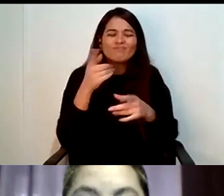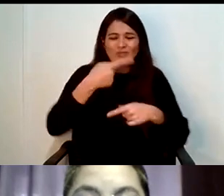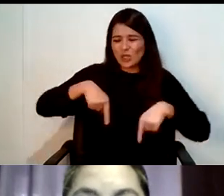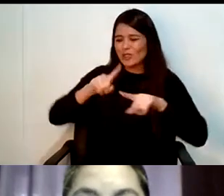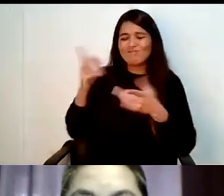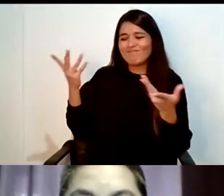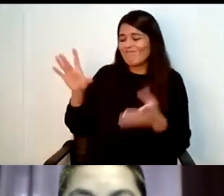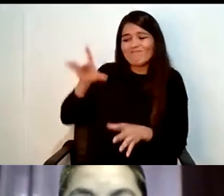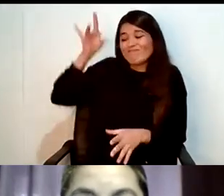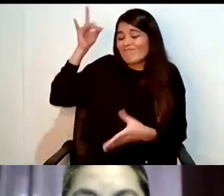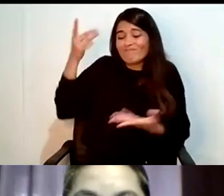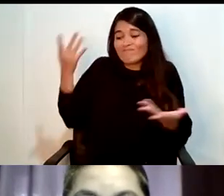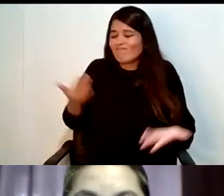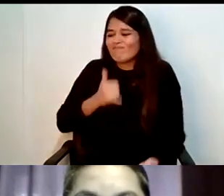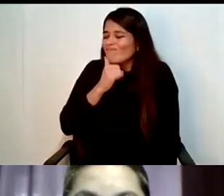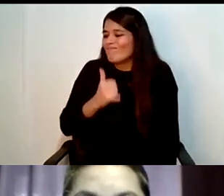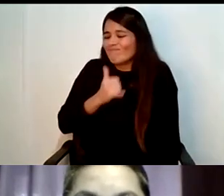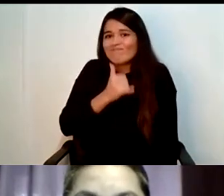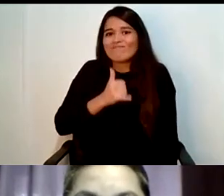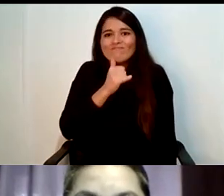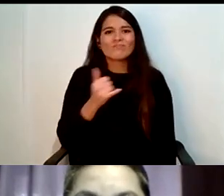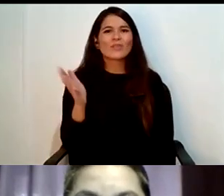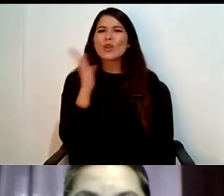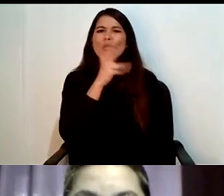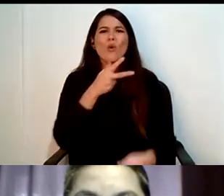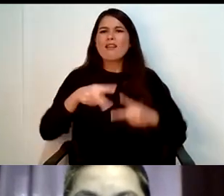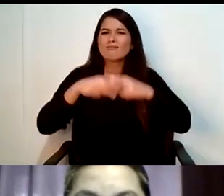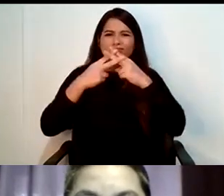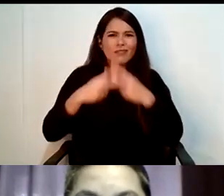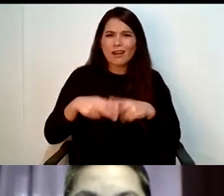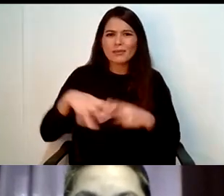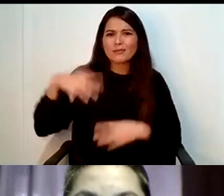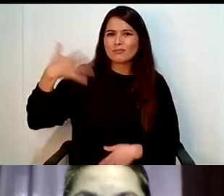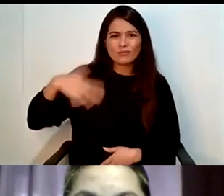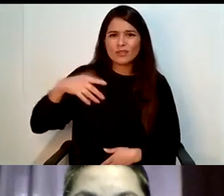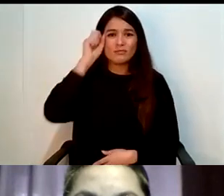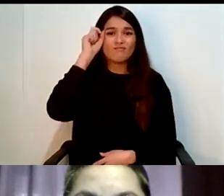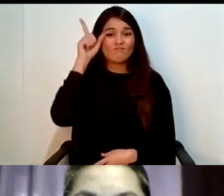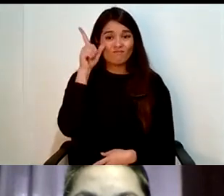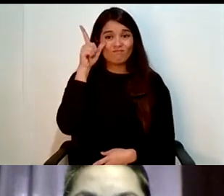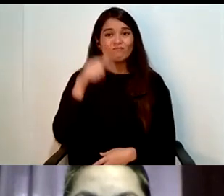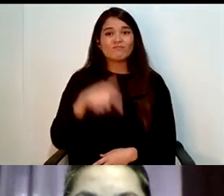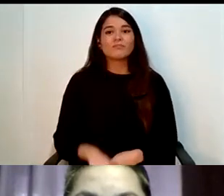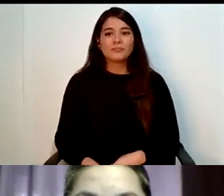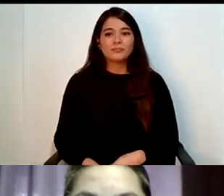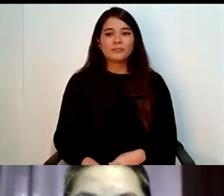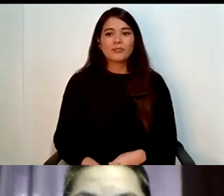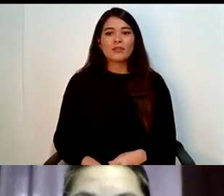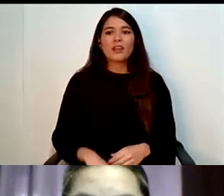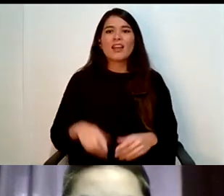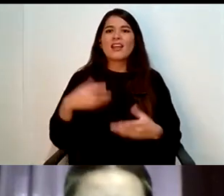ya que en muchas ocasiones no disponemos de las claves necesarias para comprender. Las